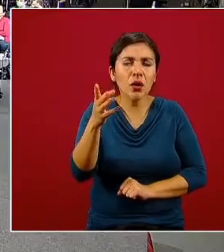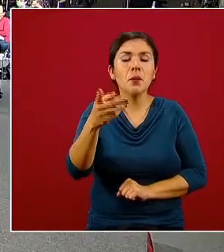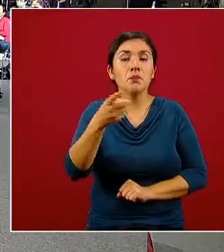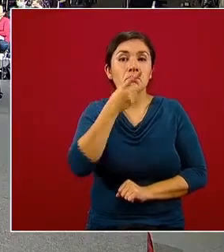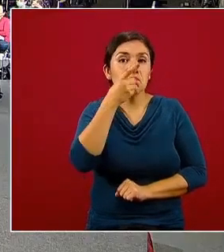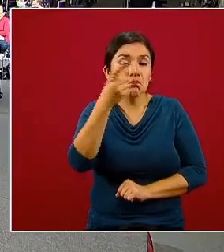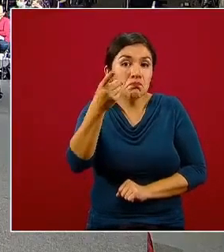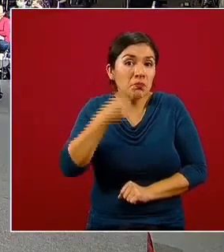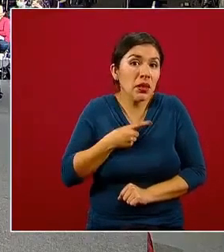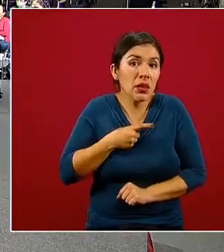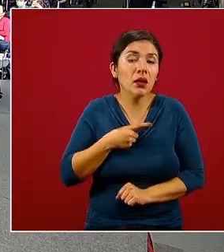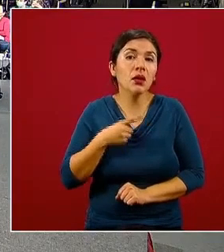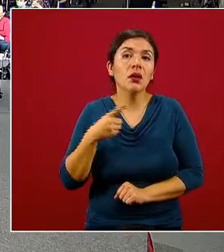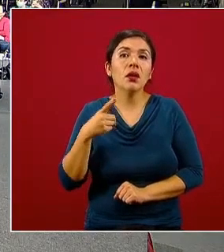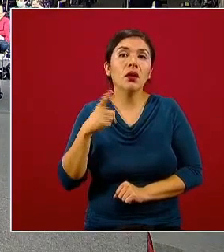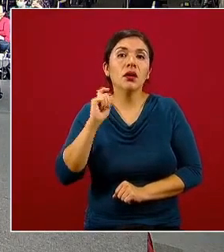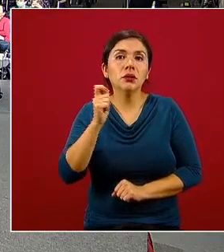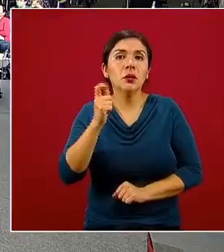incitándome